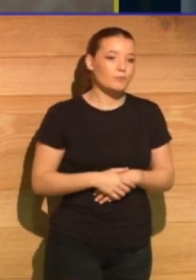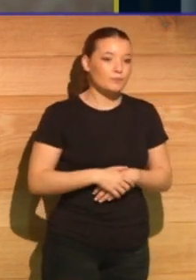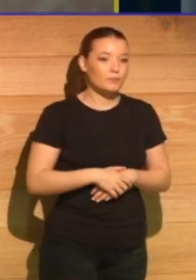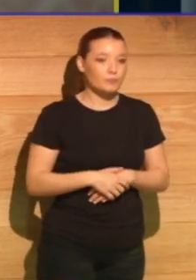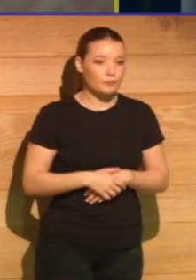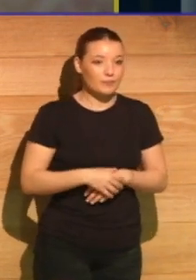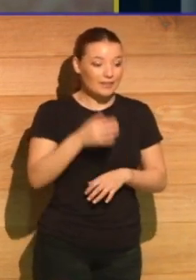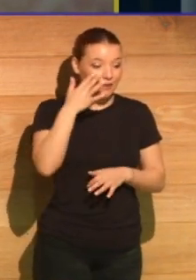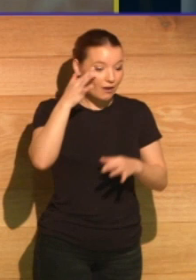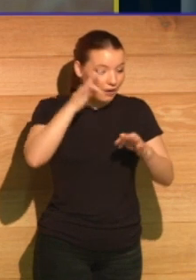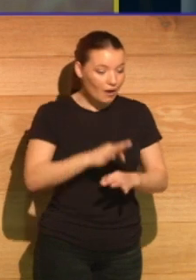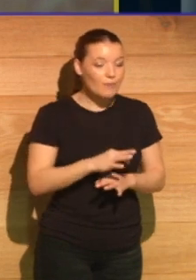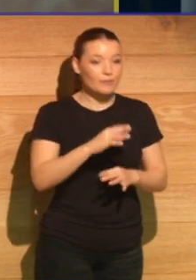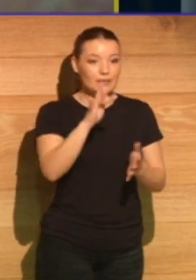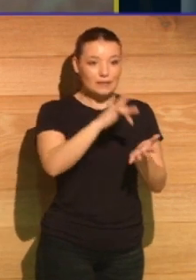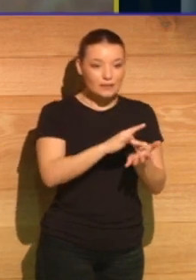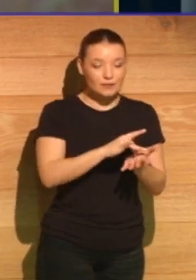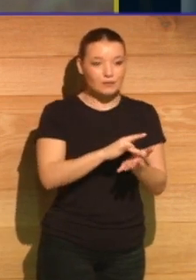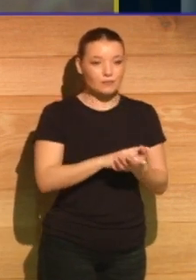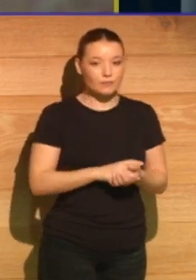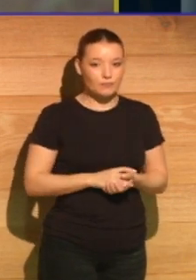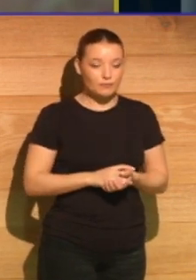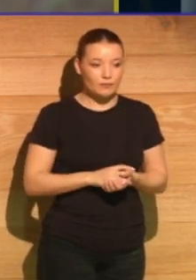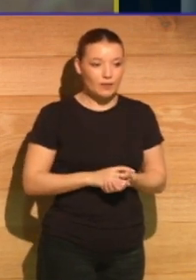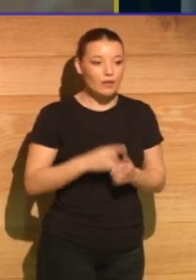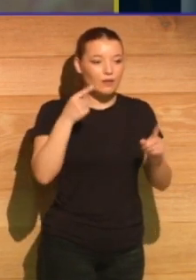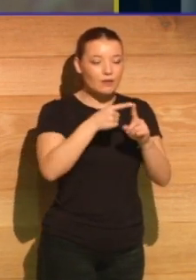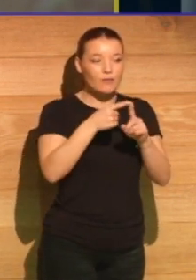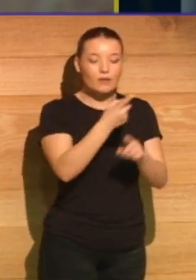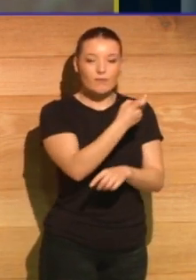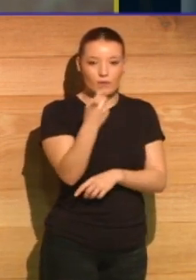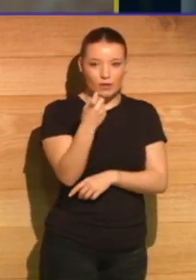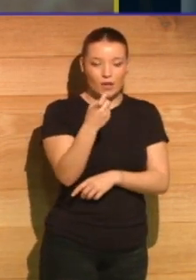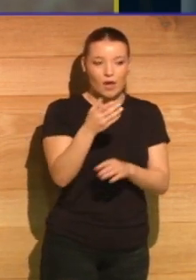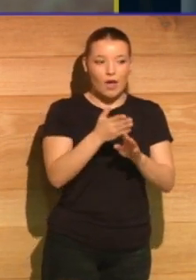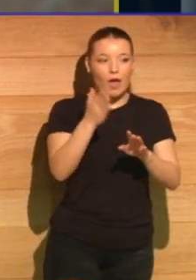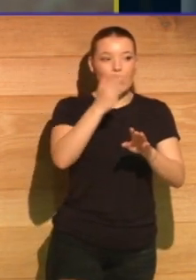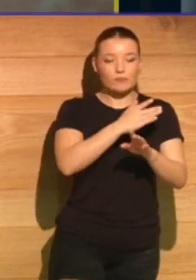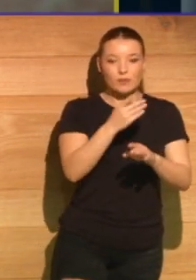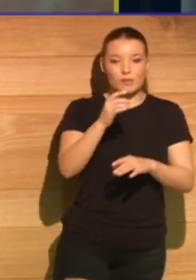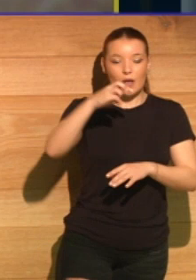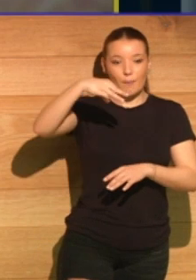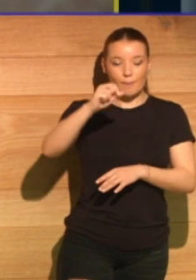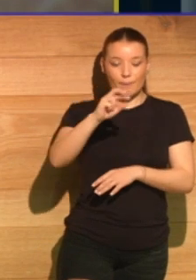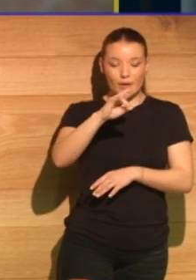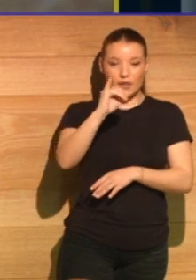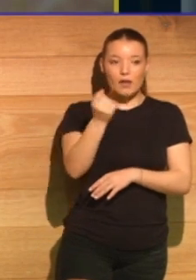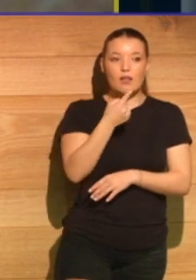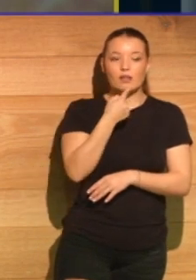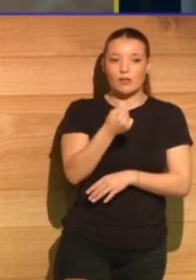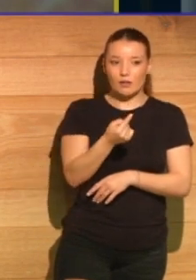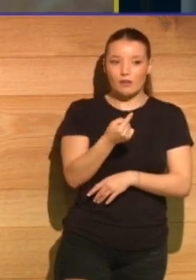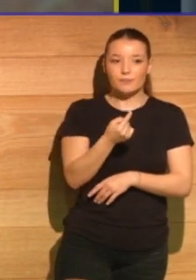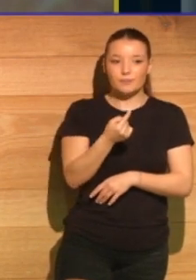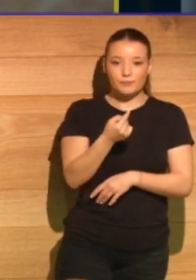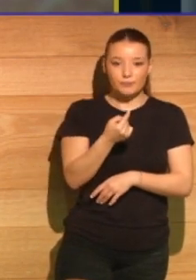eran mujeres. Y esa falta de referentes, antes comentaba María Josefa, que es verdad